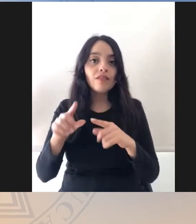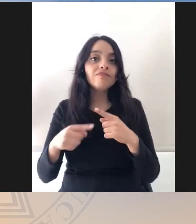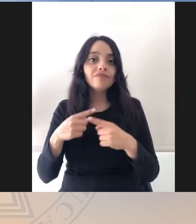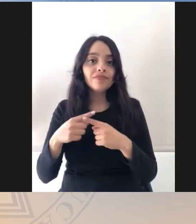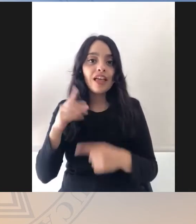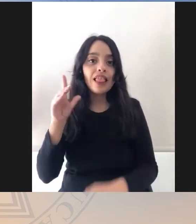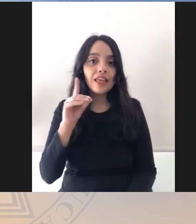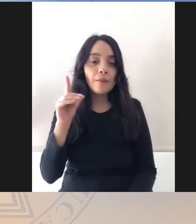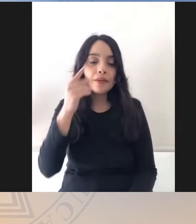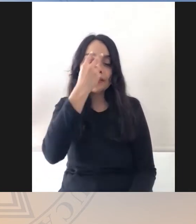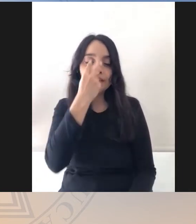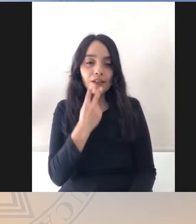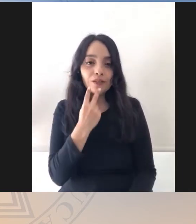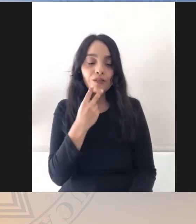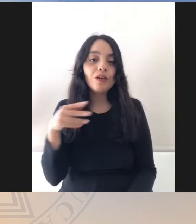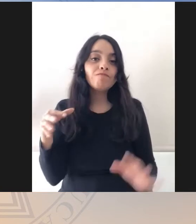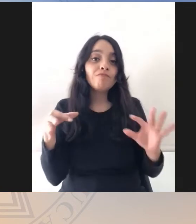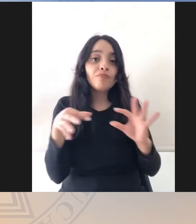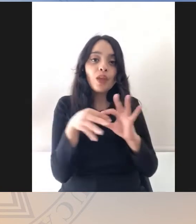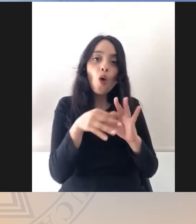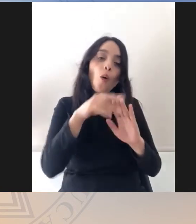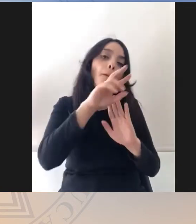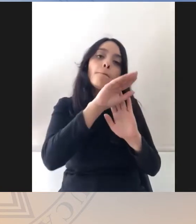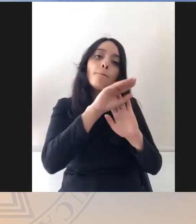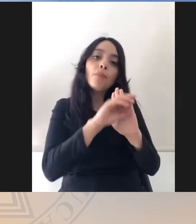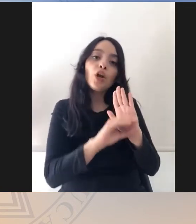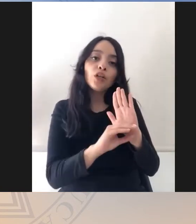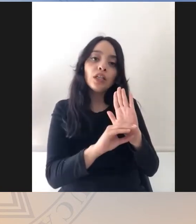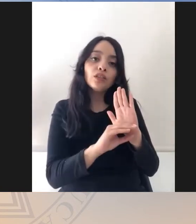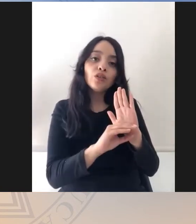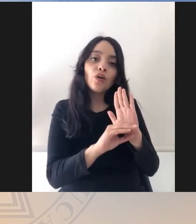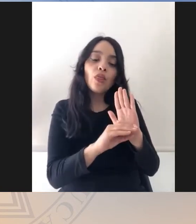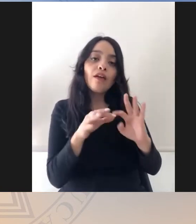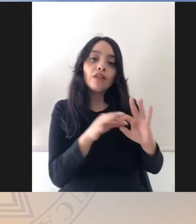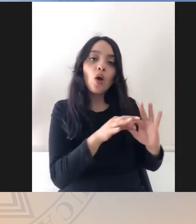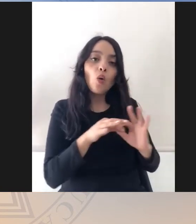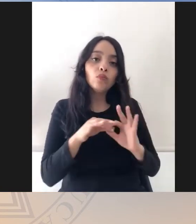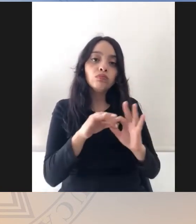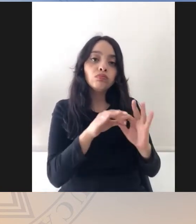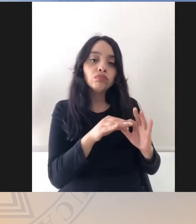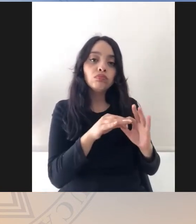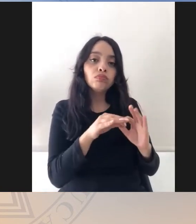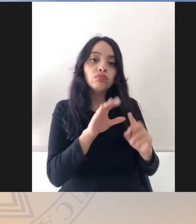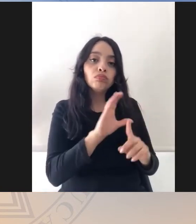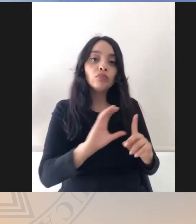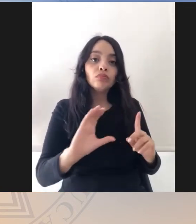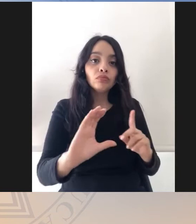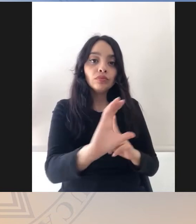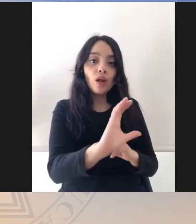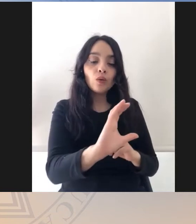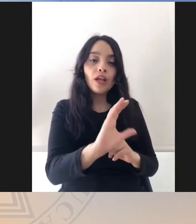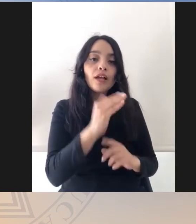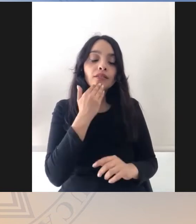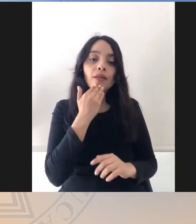inserto dentro de un proyecto de vinculación con el medio y dentro de un proyecto de